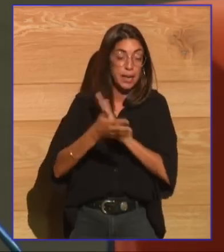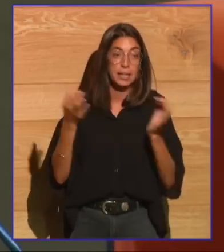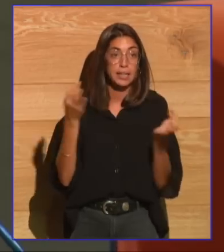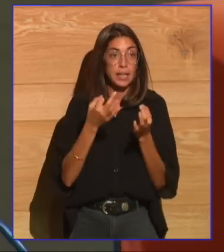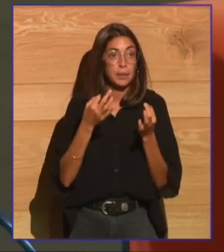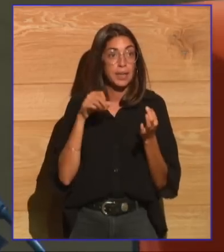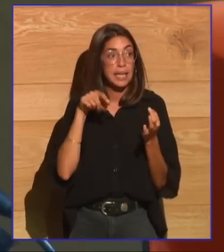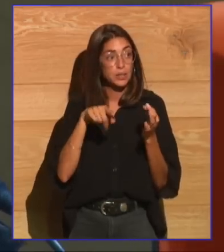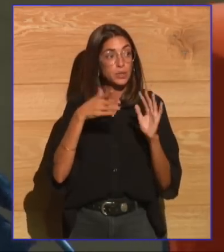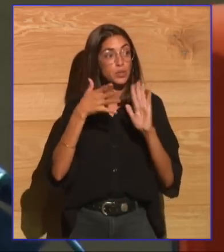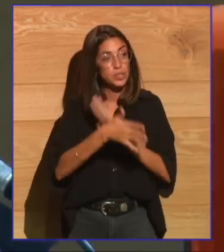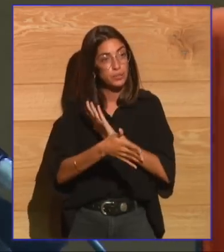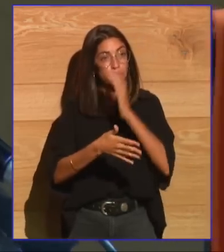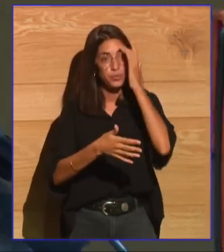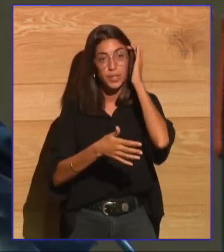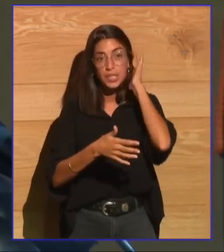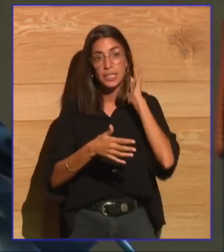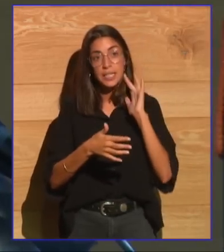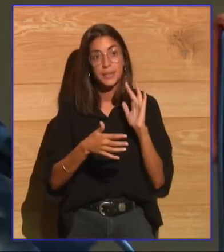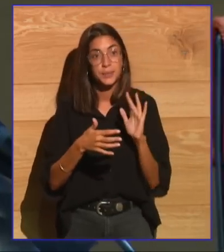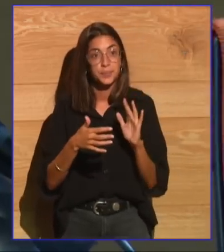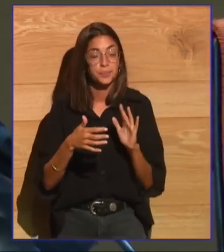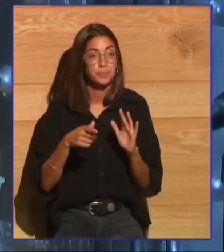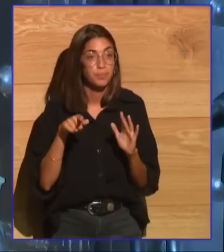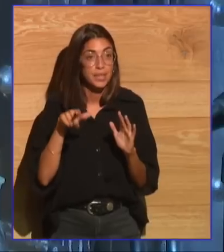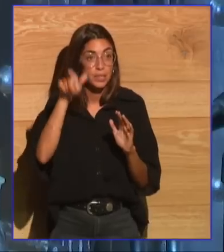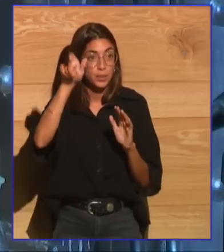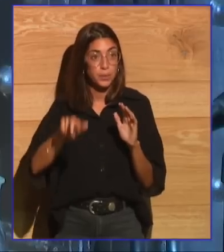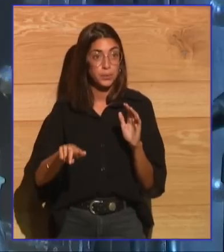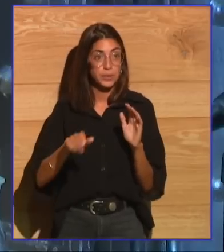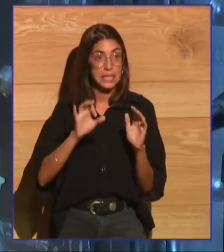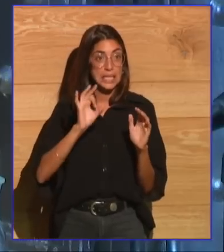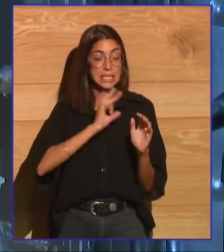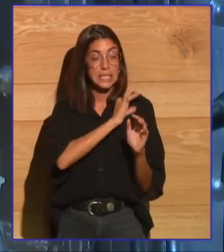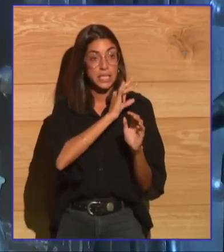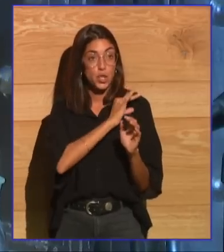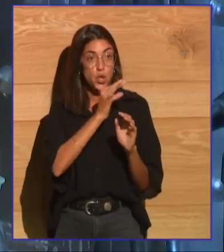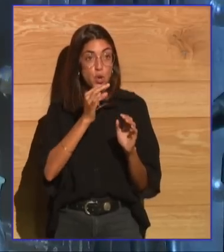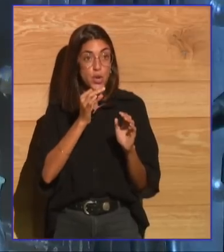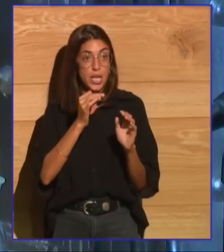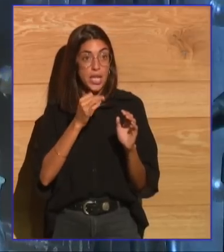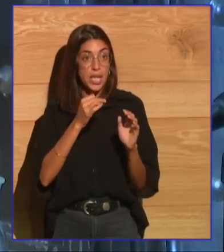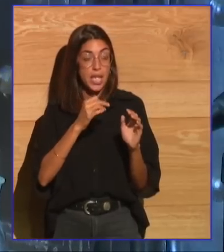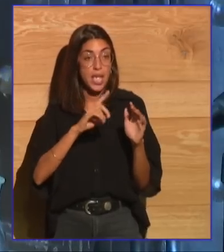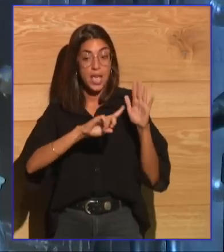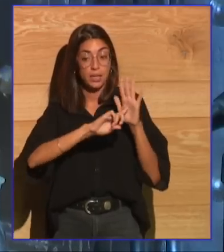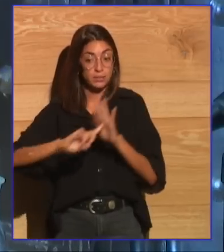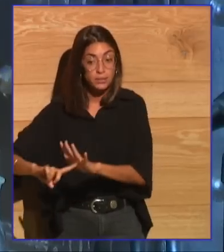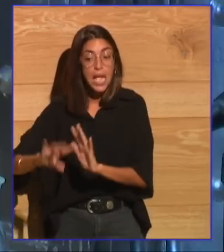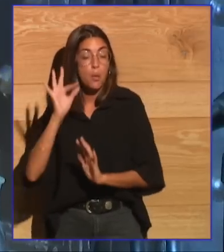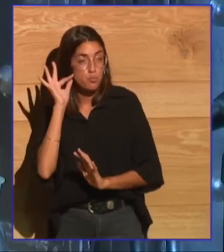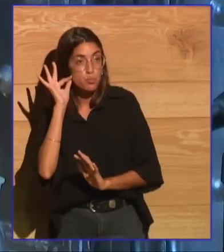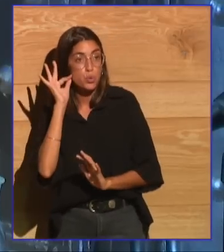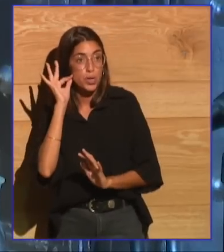de que este señor era un señor que oprimía a una mujer no son historias sobre la raza su historia sobre la